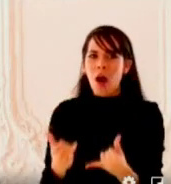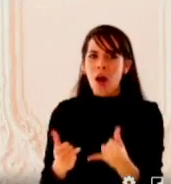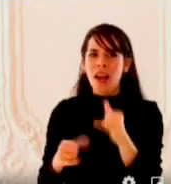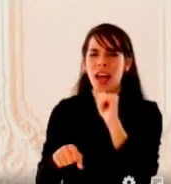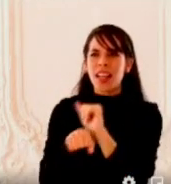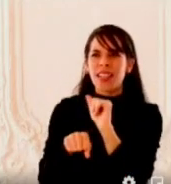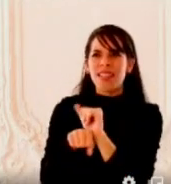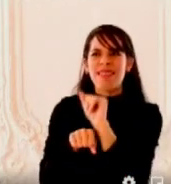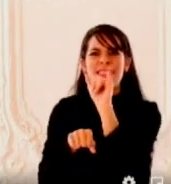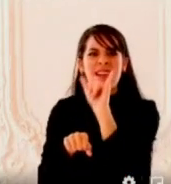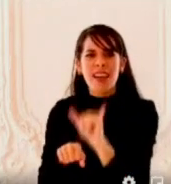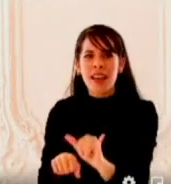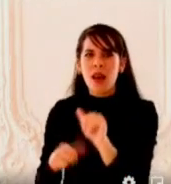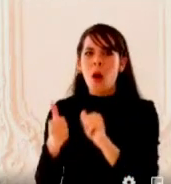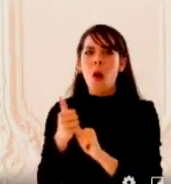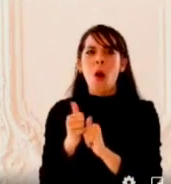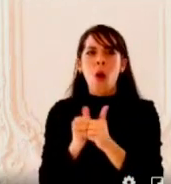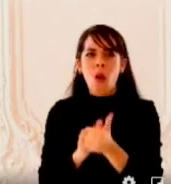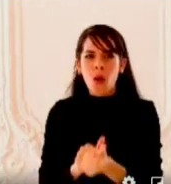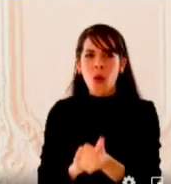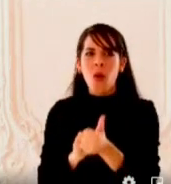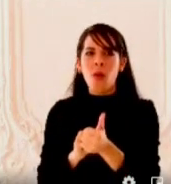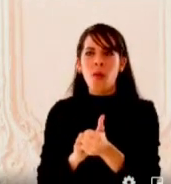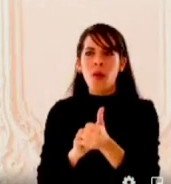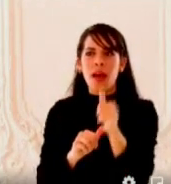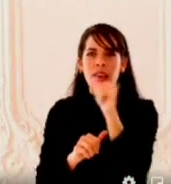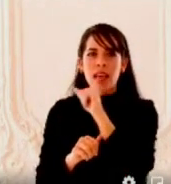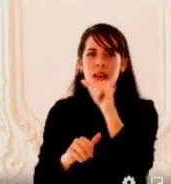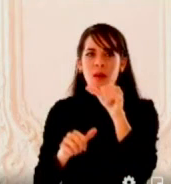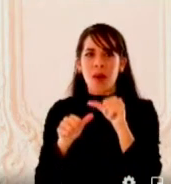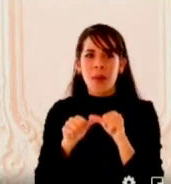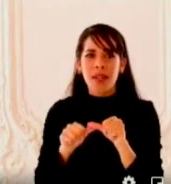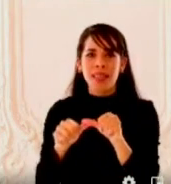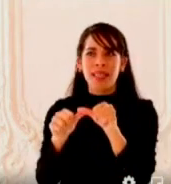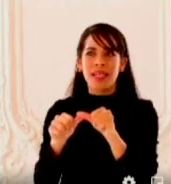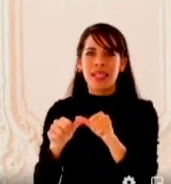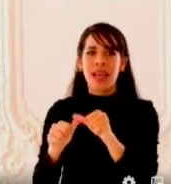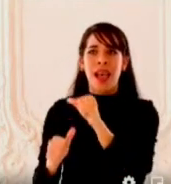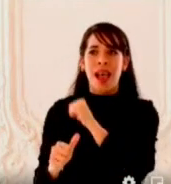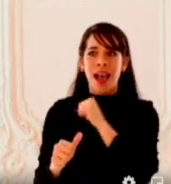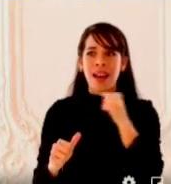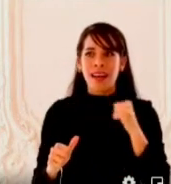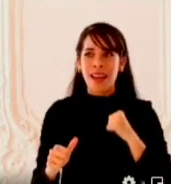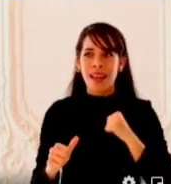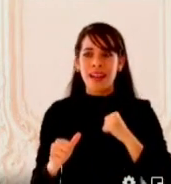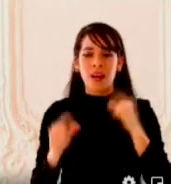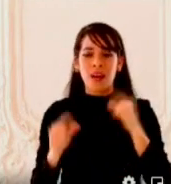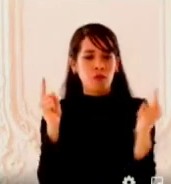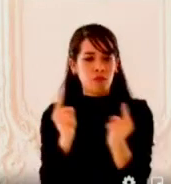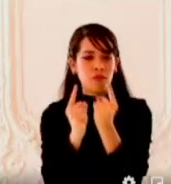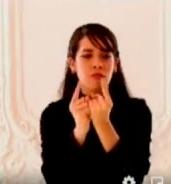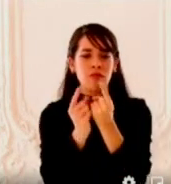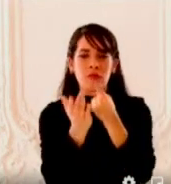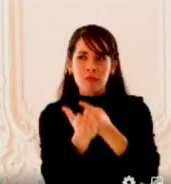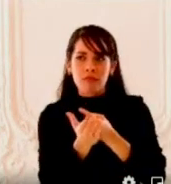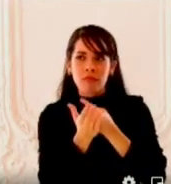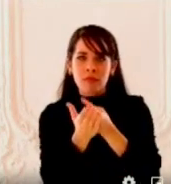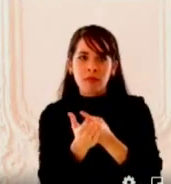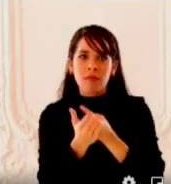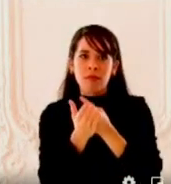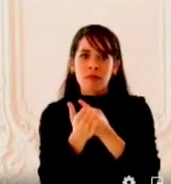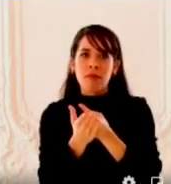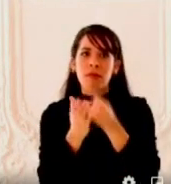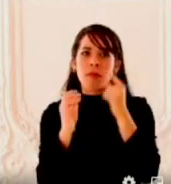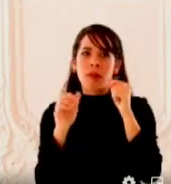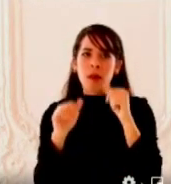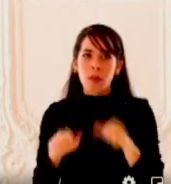trabajar eso y la coordinación que va a tener con los alcaldes, que la va a necesitar, para hacer quedar bien al gobernador, que